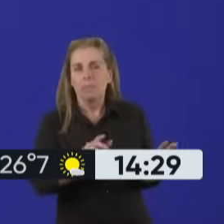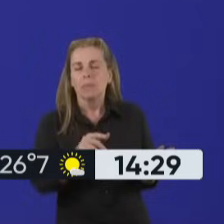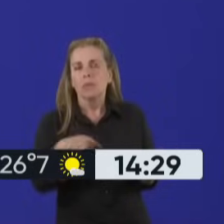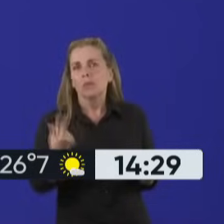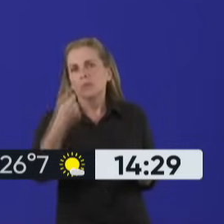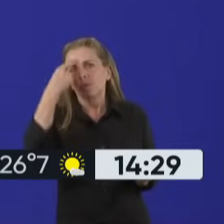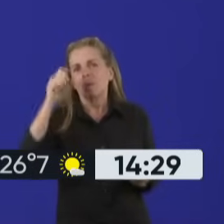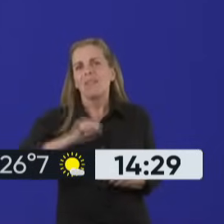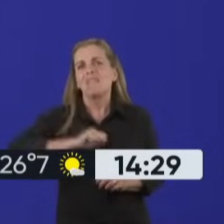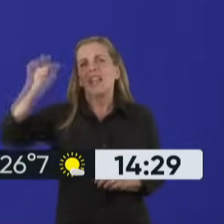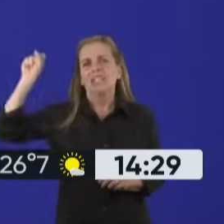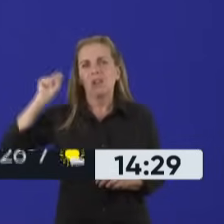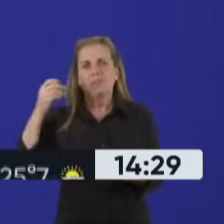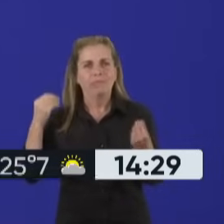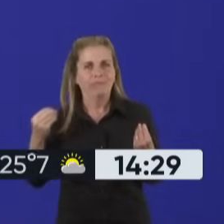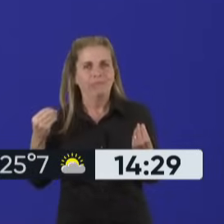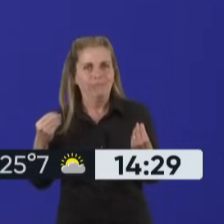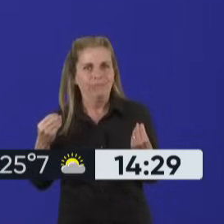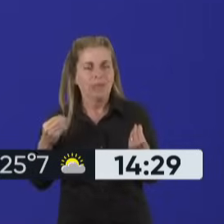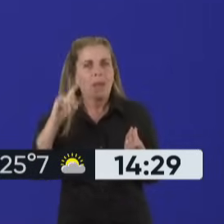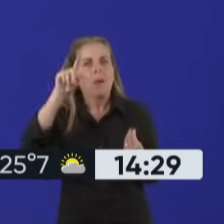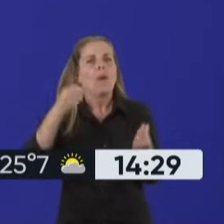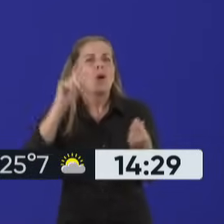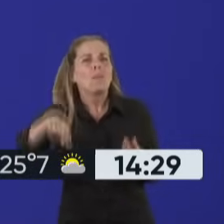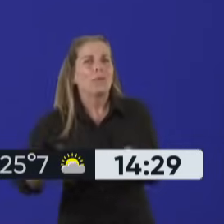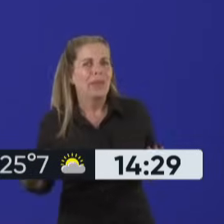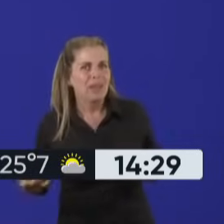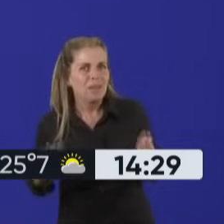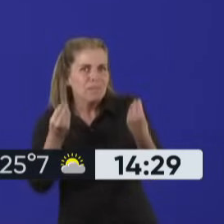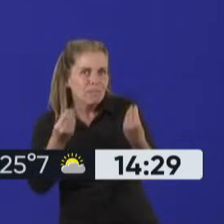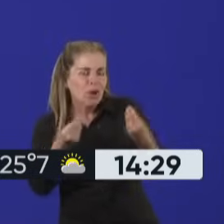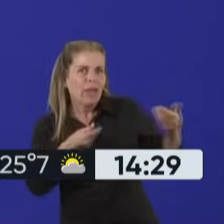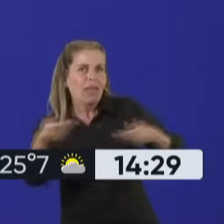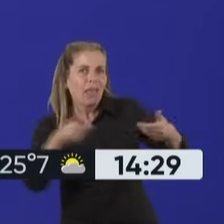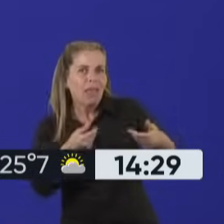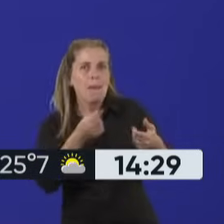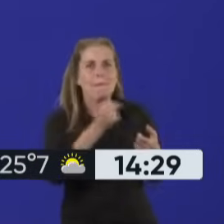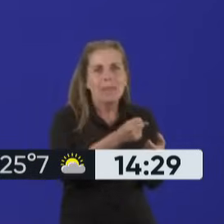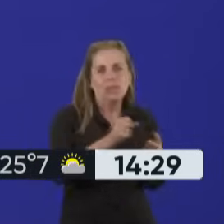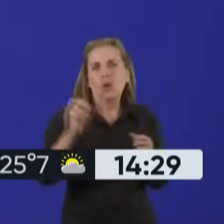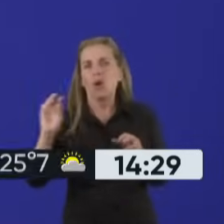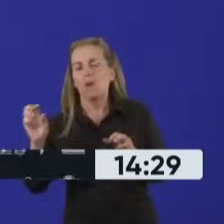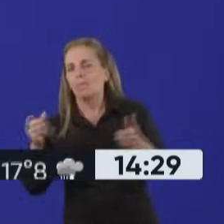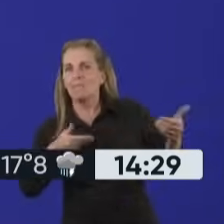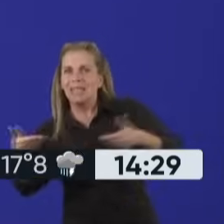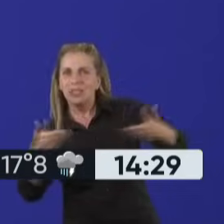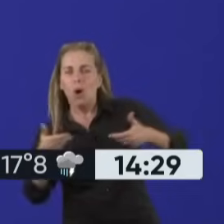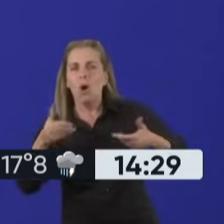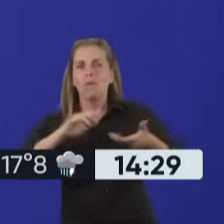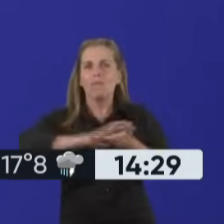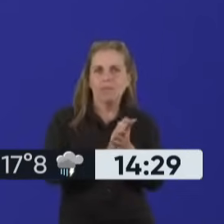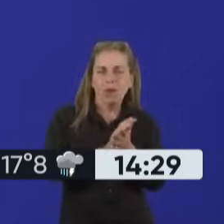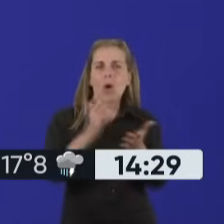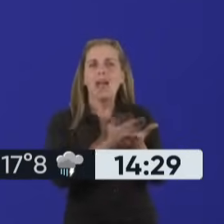todo lugar un fenómeno monetario que se genera por un exceso de oferta de dinero, ya sea porque subió la oferta, porque cayó la demanda, ocurrieron